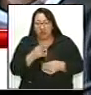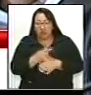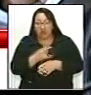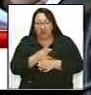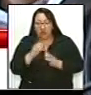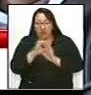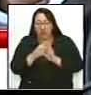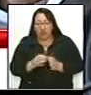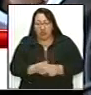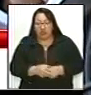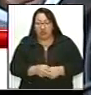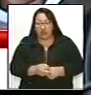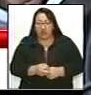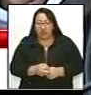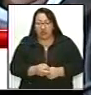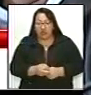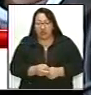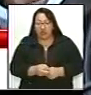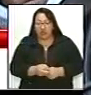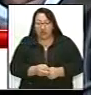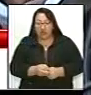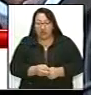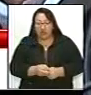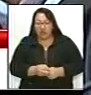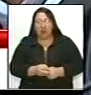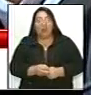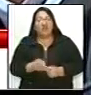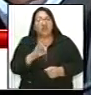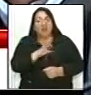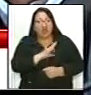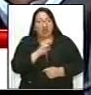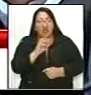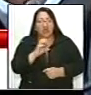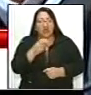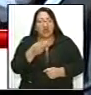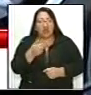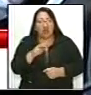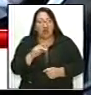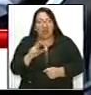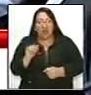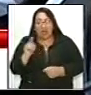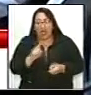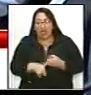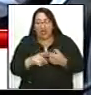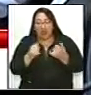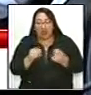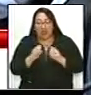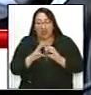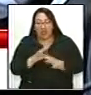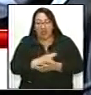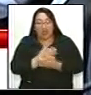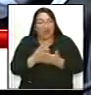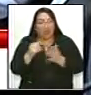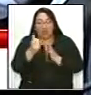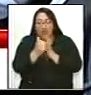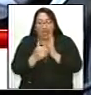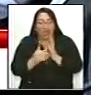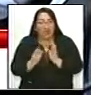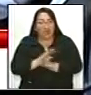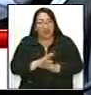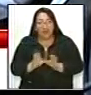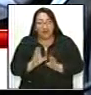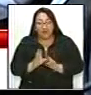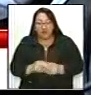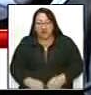acusaciones constitucionales para el señor fiscal de la nación, Pedro Chávarri, y hasta el día de hoy, presidente, no se agenda, llegando